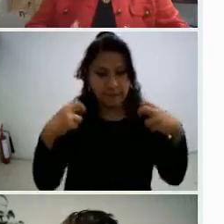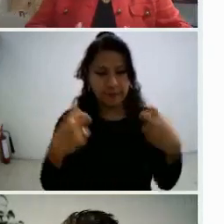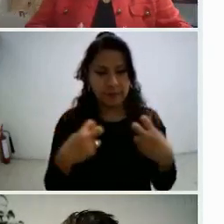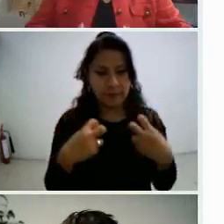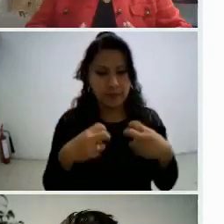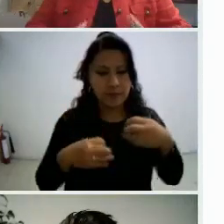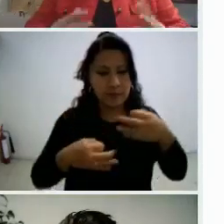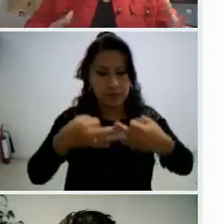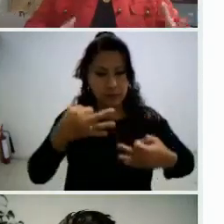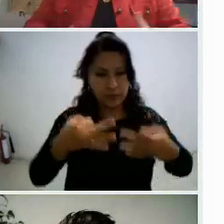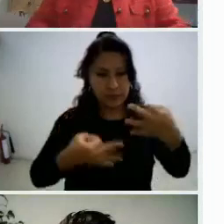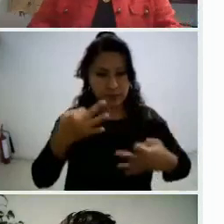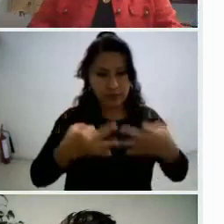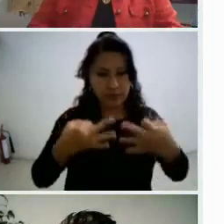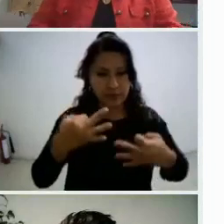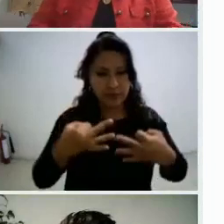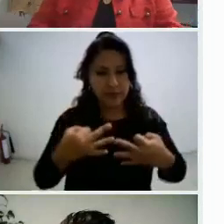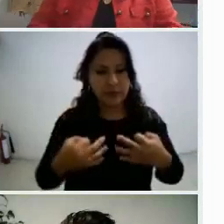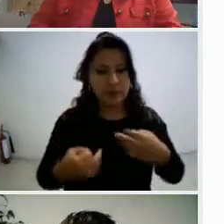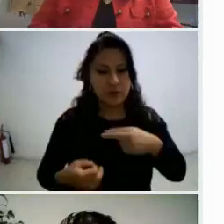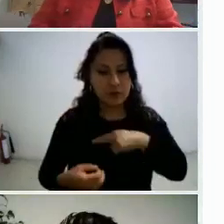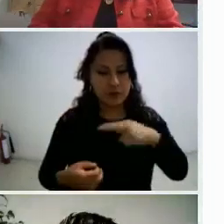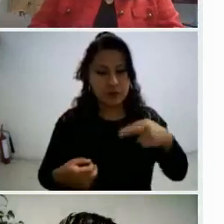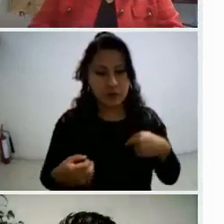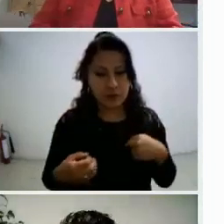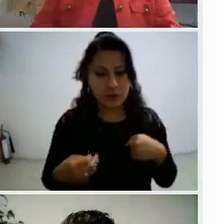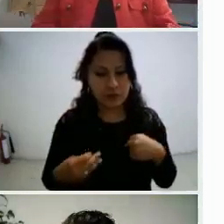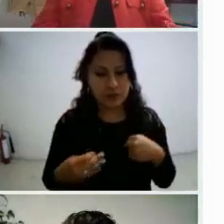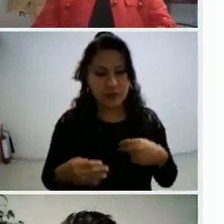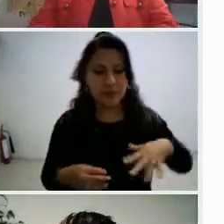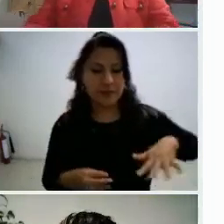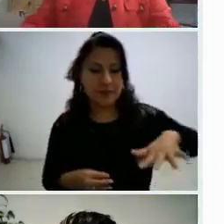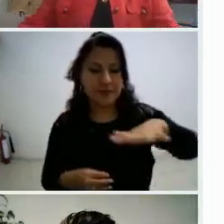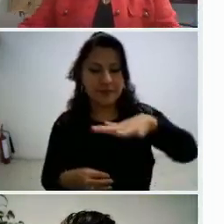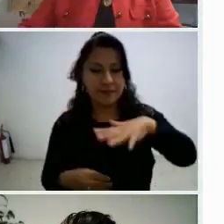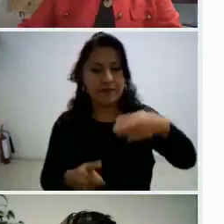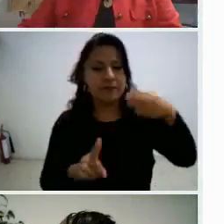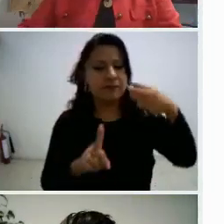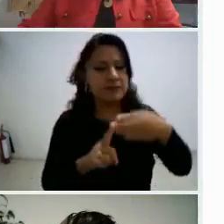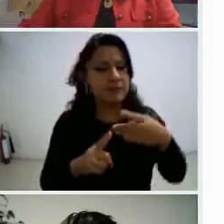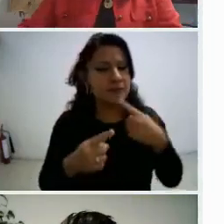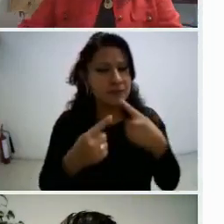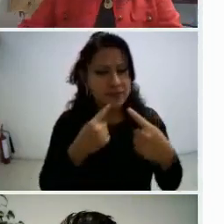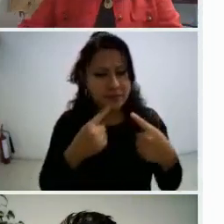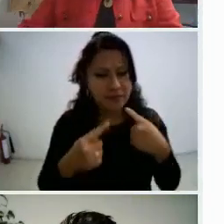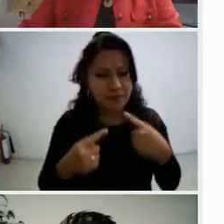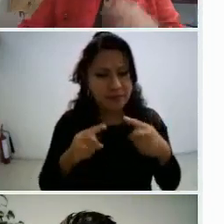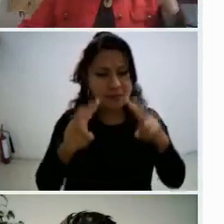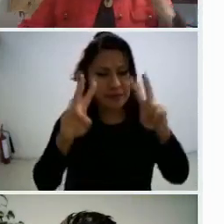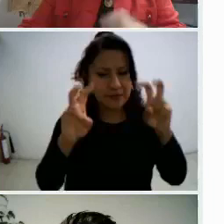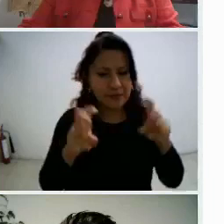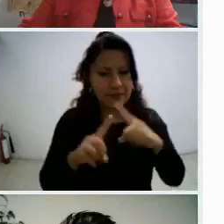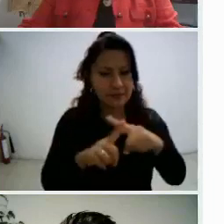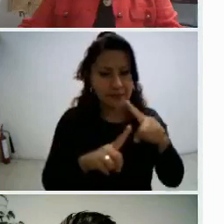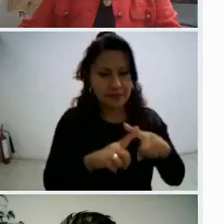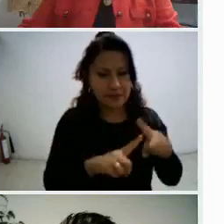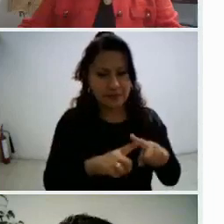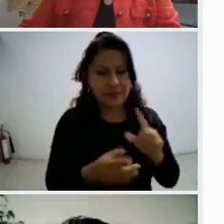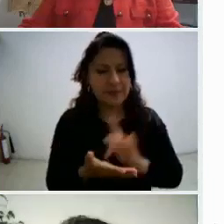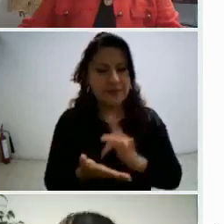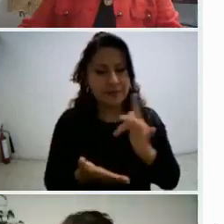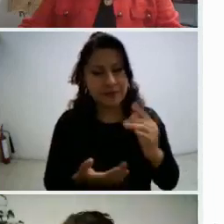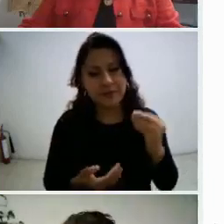tengan estos foros para hablar de diferentes temas, pues gracias, magistrada. Y bueno, pues le dejo sus saludos y ahora